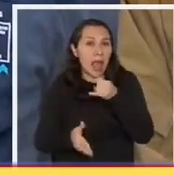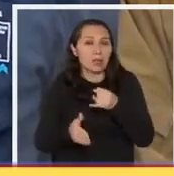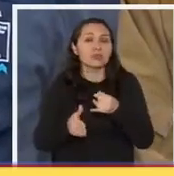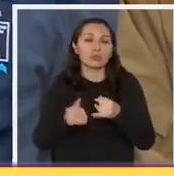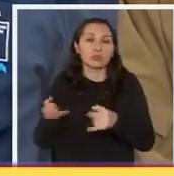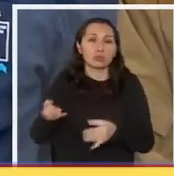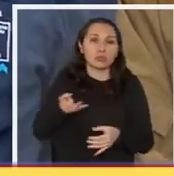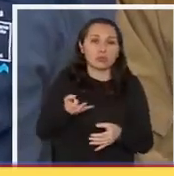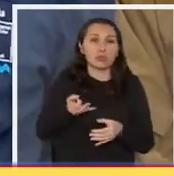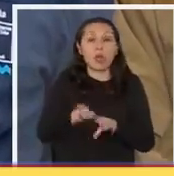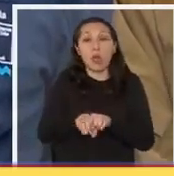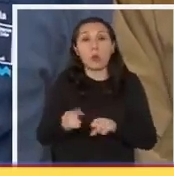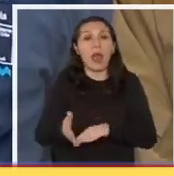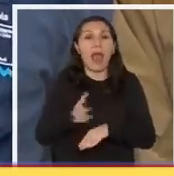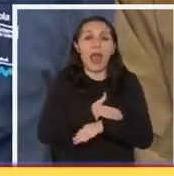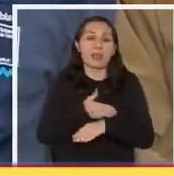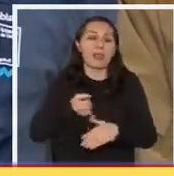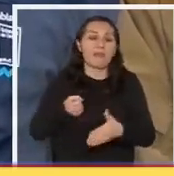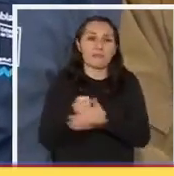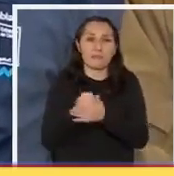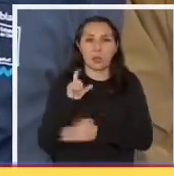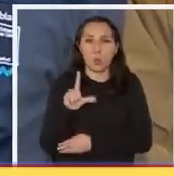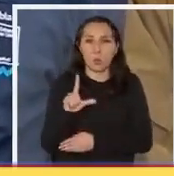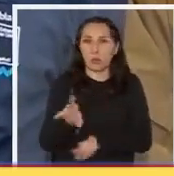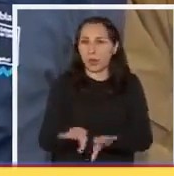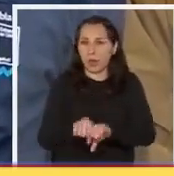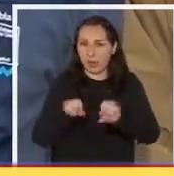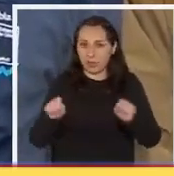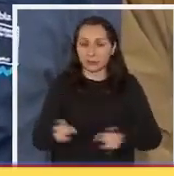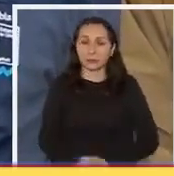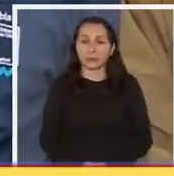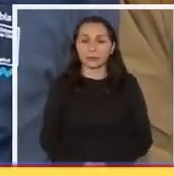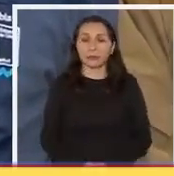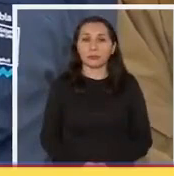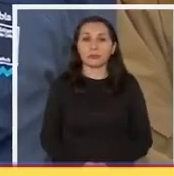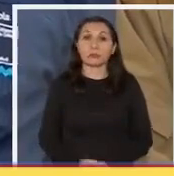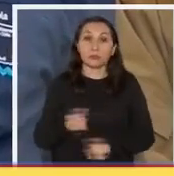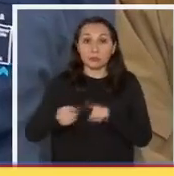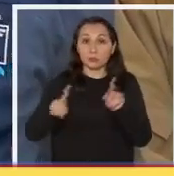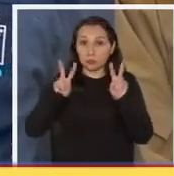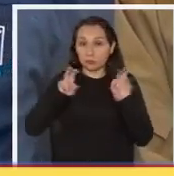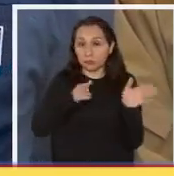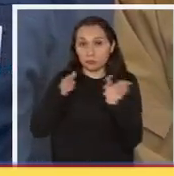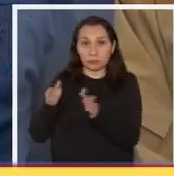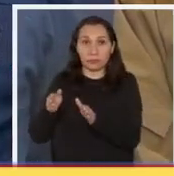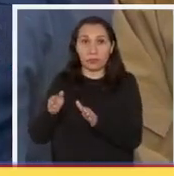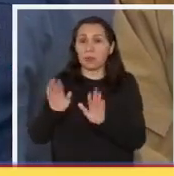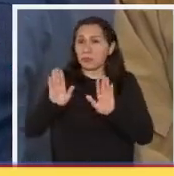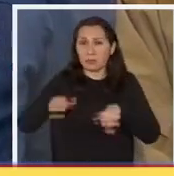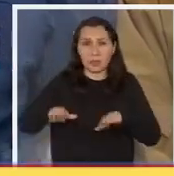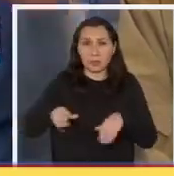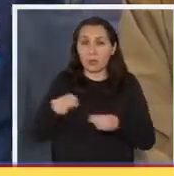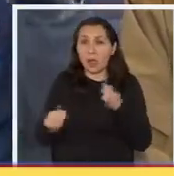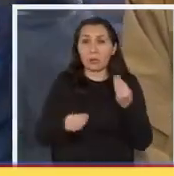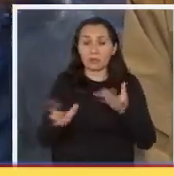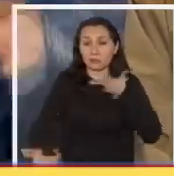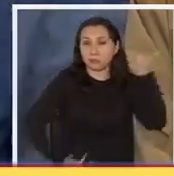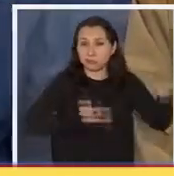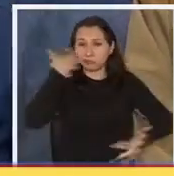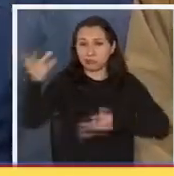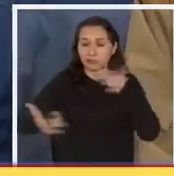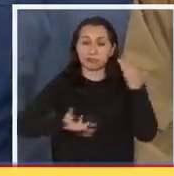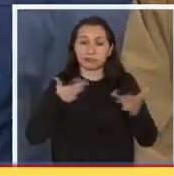dimos antes de que termine julio, para tener eso listo. Y lo otro, mire, tal como sucedió en los